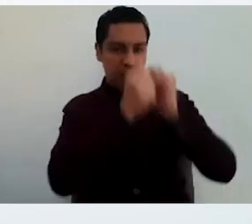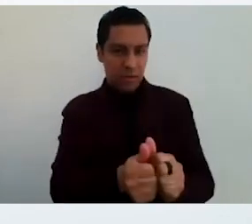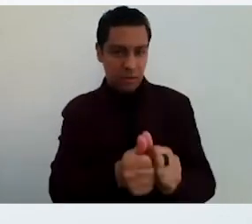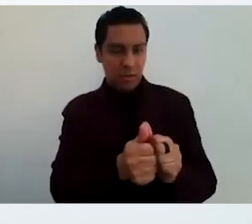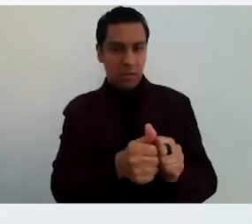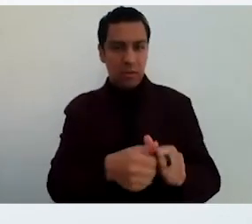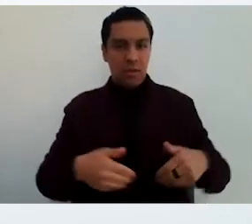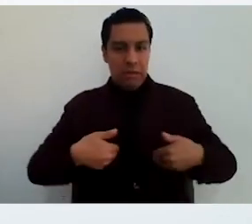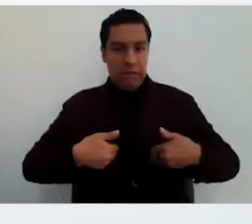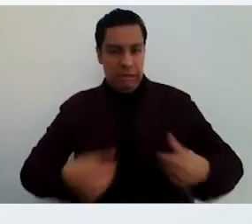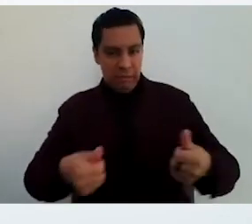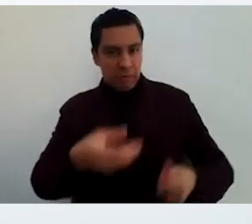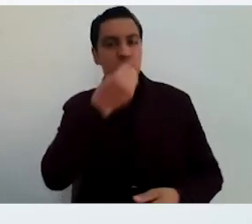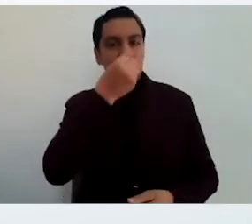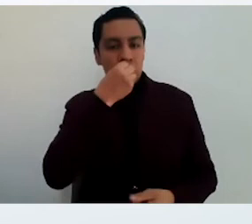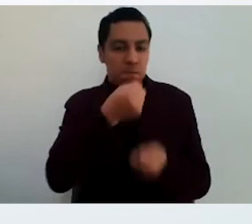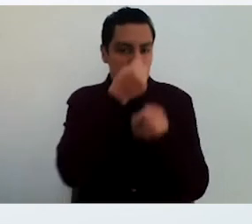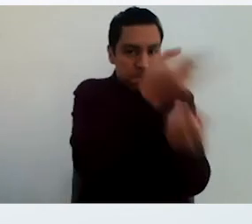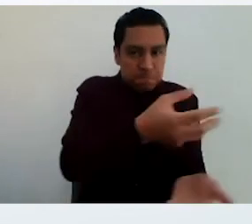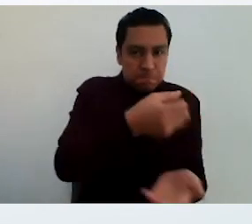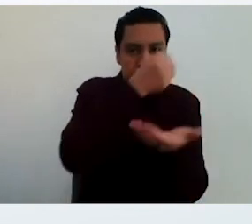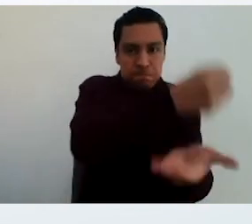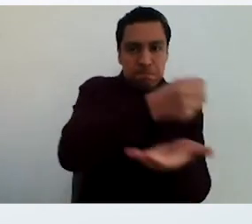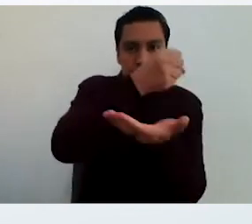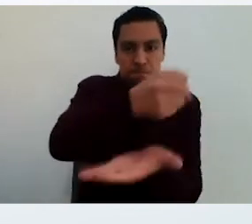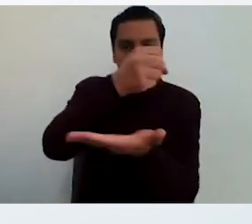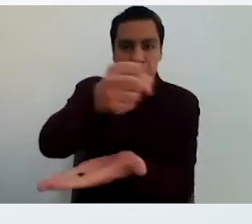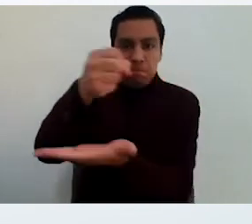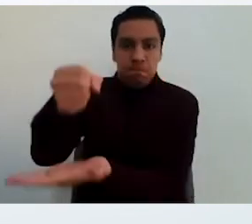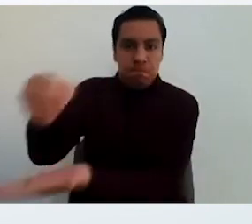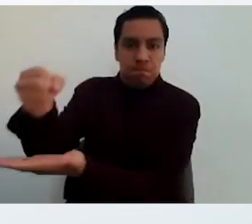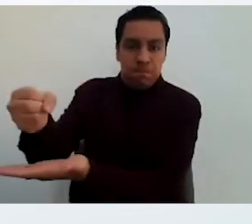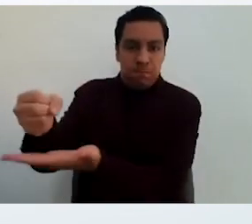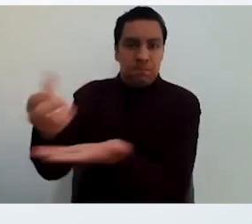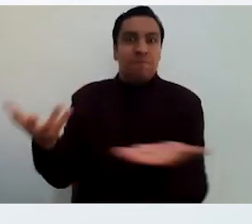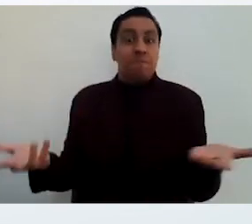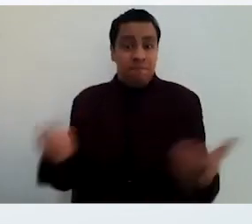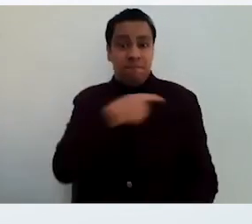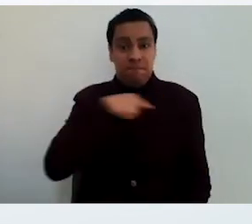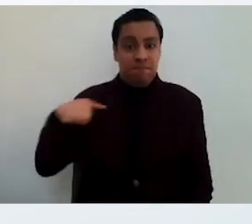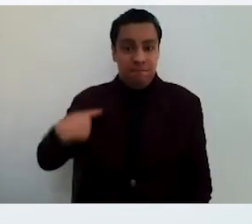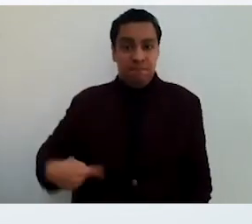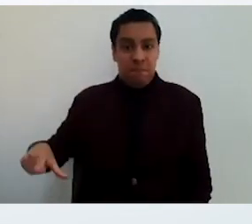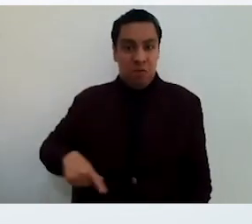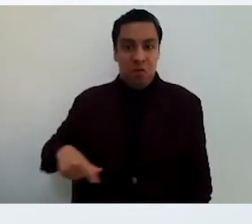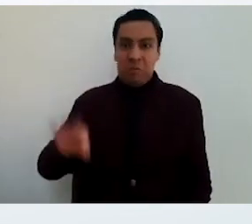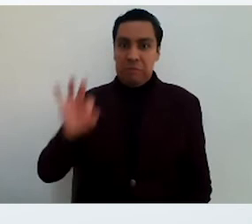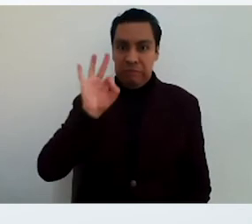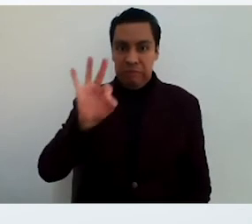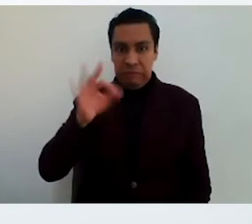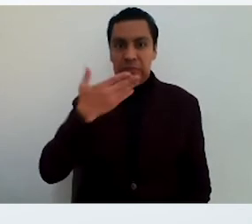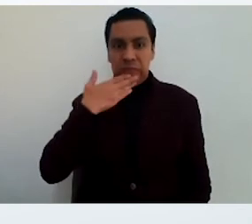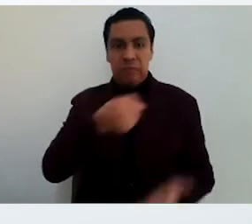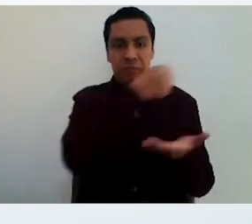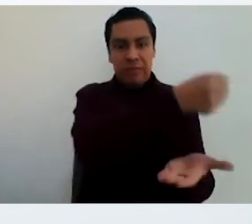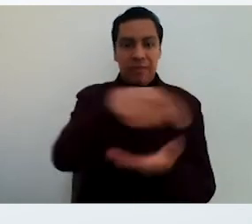hambre. Y uno dice, Sí, bueno, esto lo haces pues porque el régimen, el gobierno chino es como es, ¿no? Pero como aquí